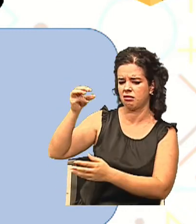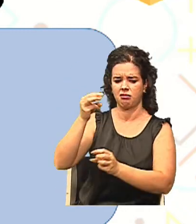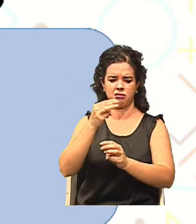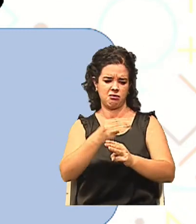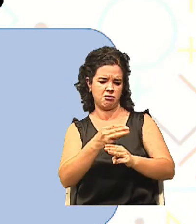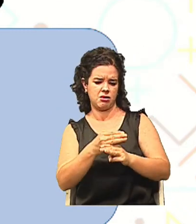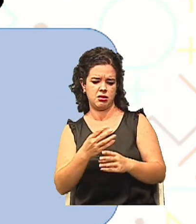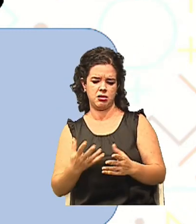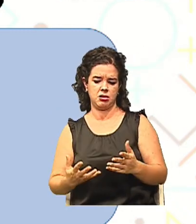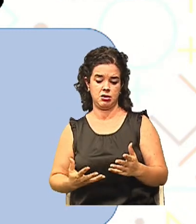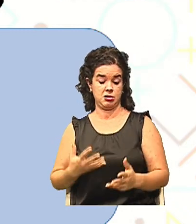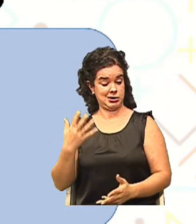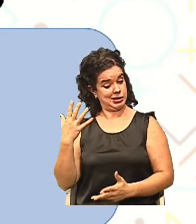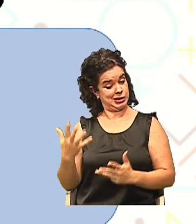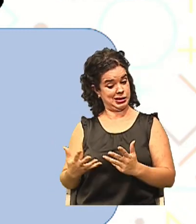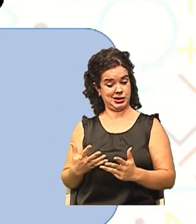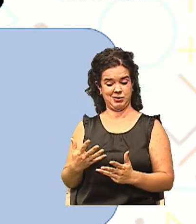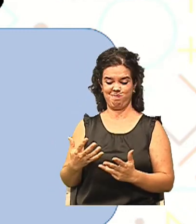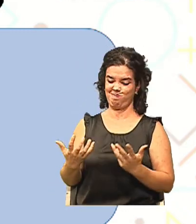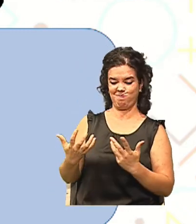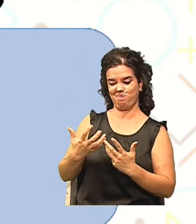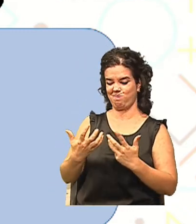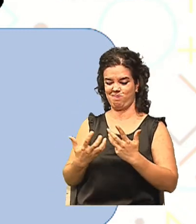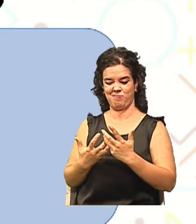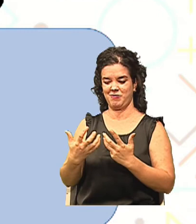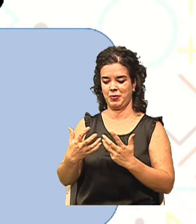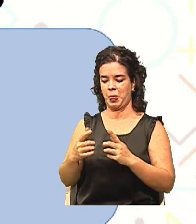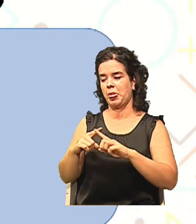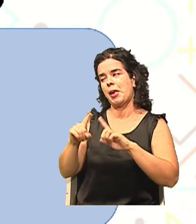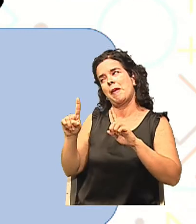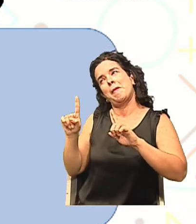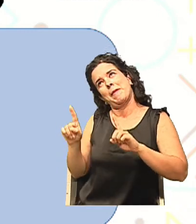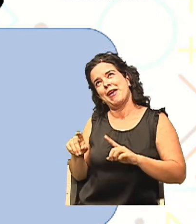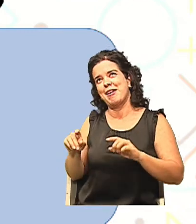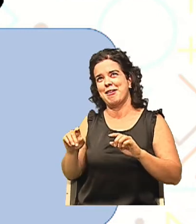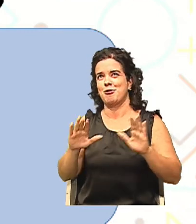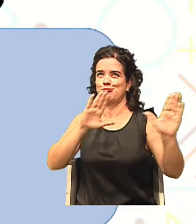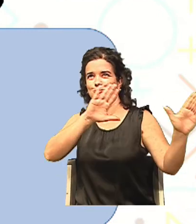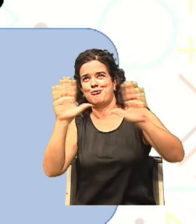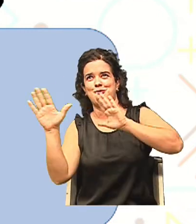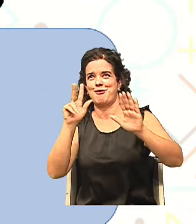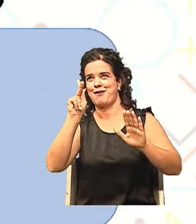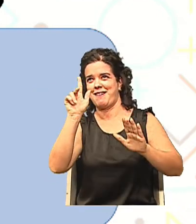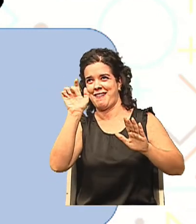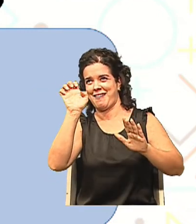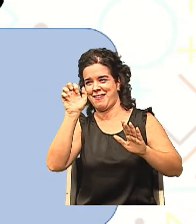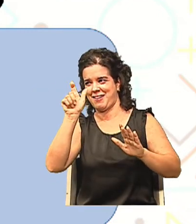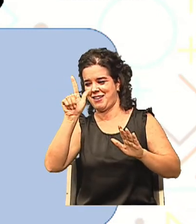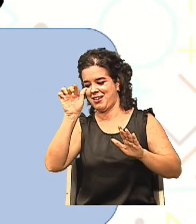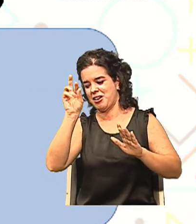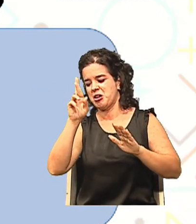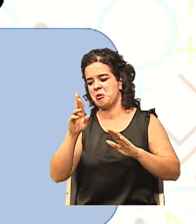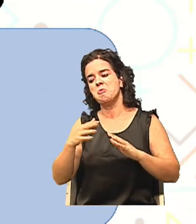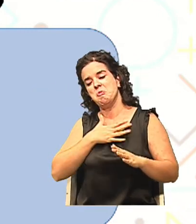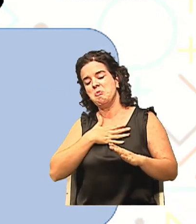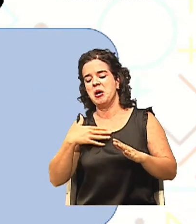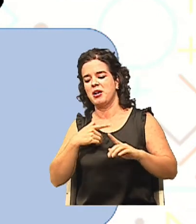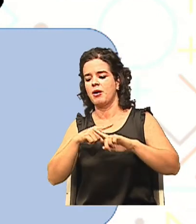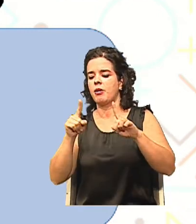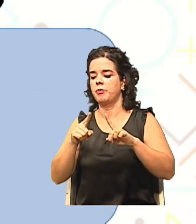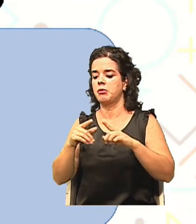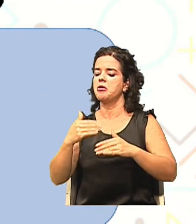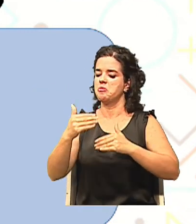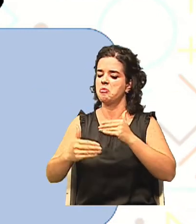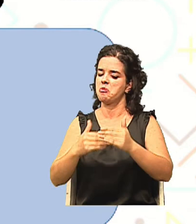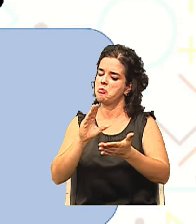matemáticas, no me calzaba. Lo único que me gustó fue lo que Keylor juega en París. Pero ya conforme fue la